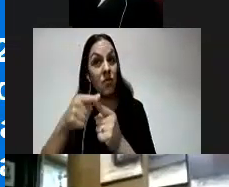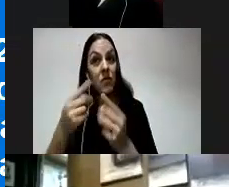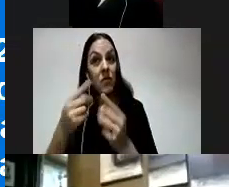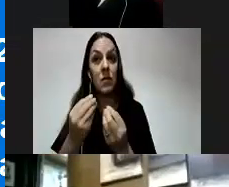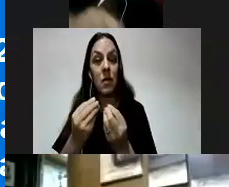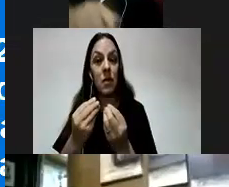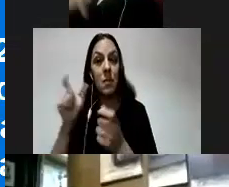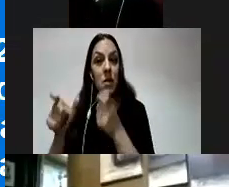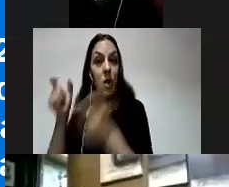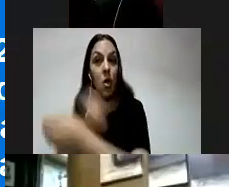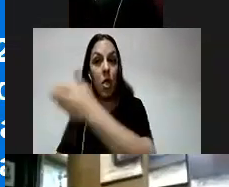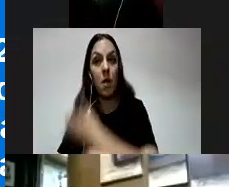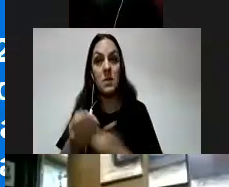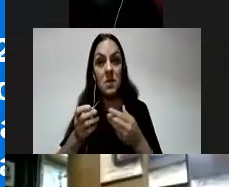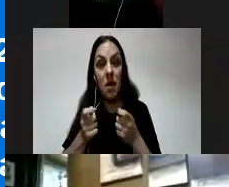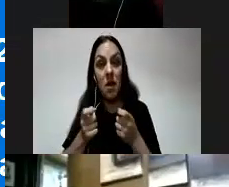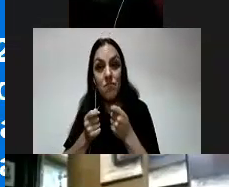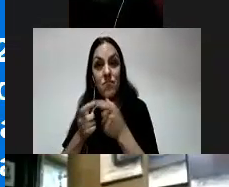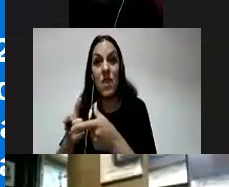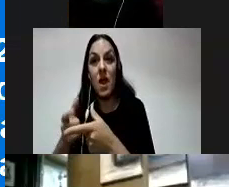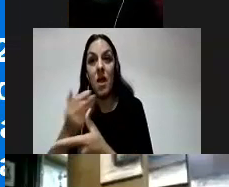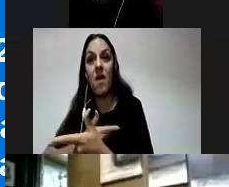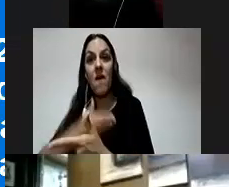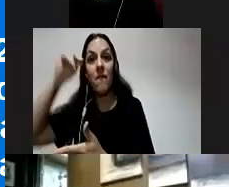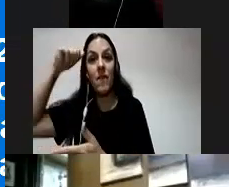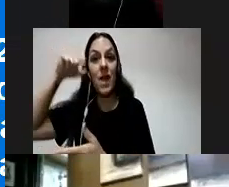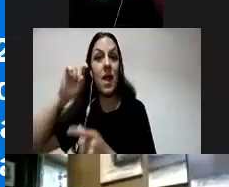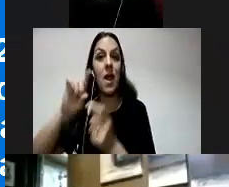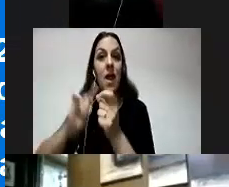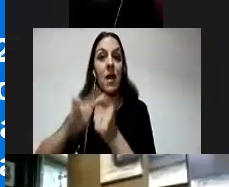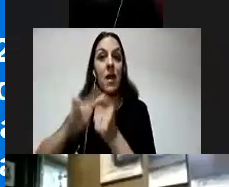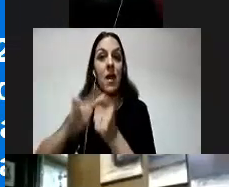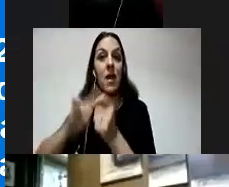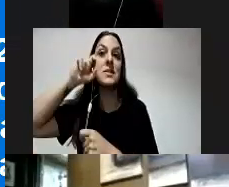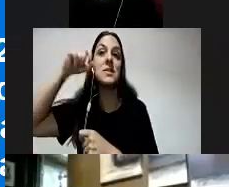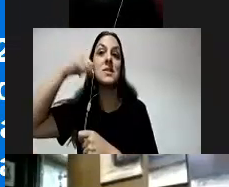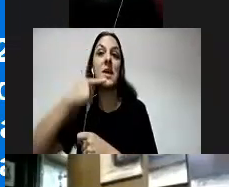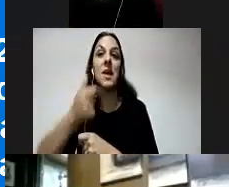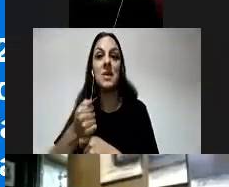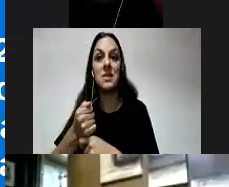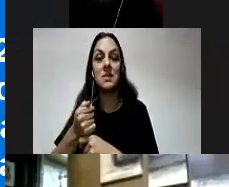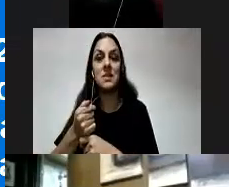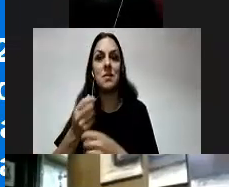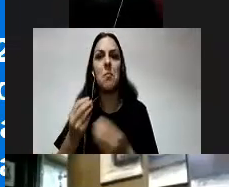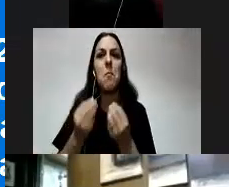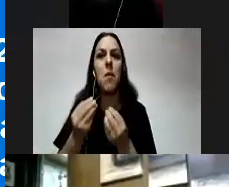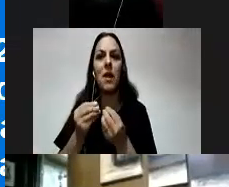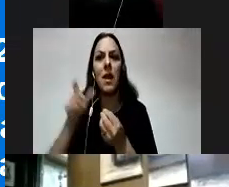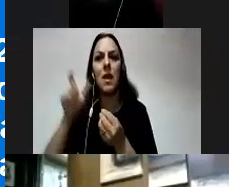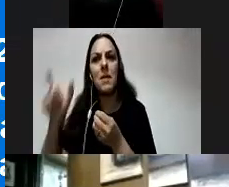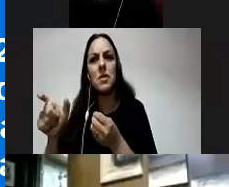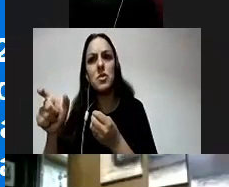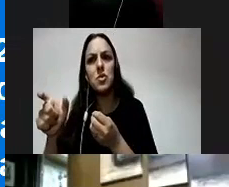con discapacidad franquicias y estímulos que le permitan en lo posible neutralizar la